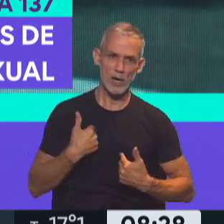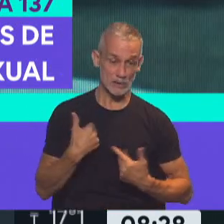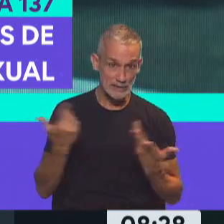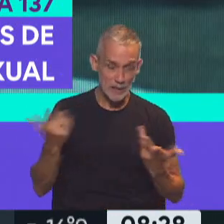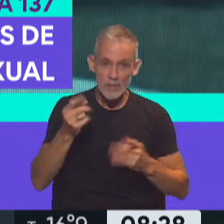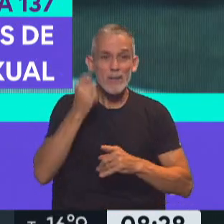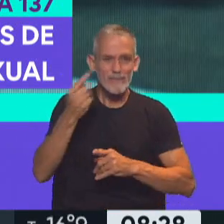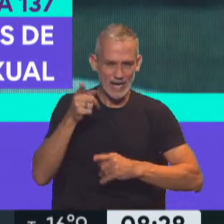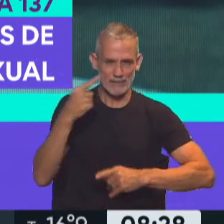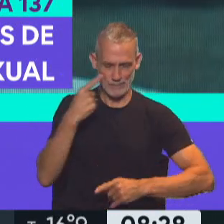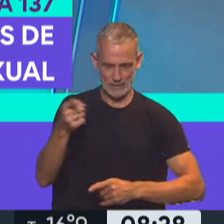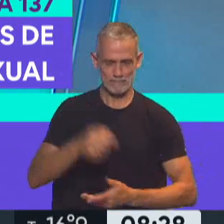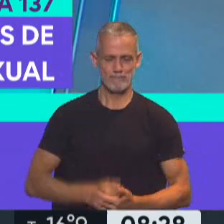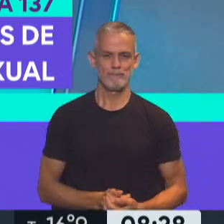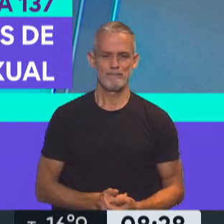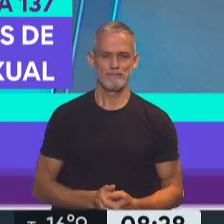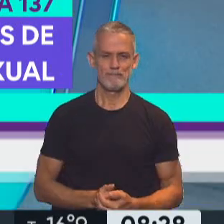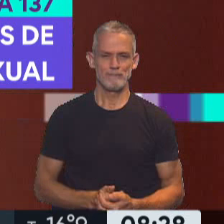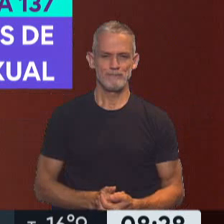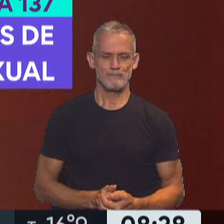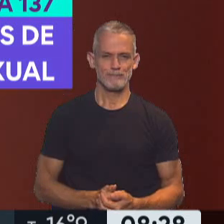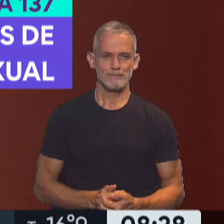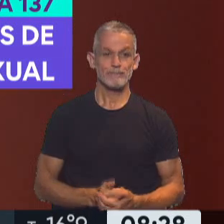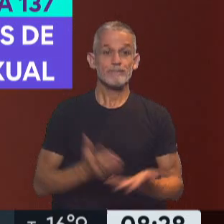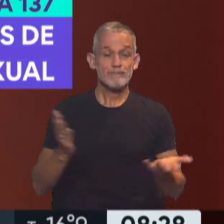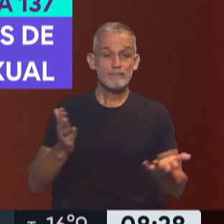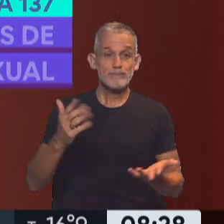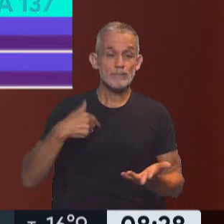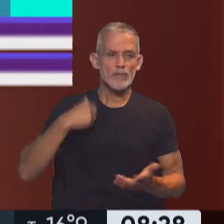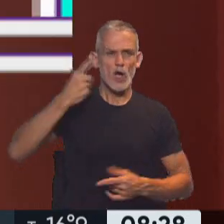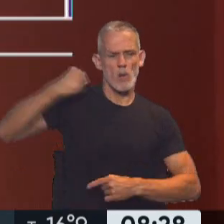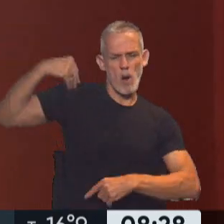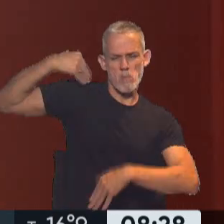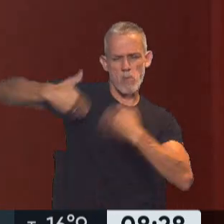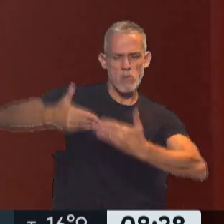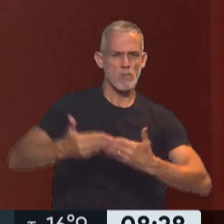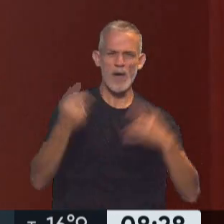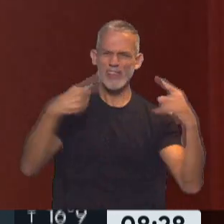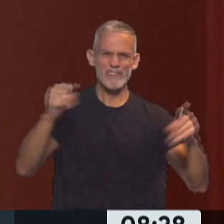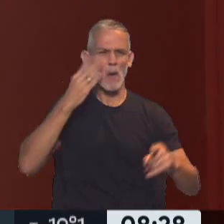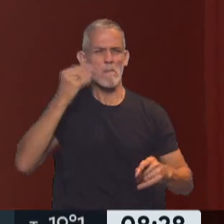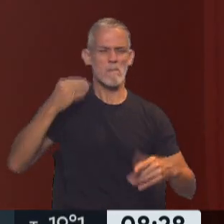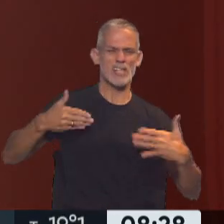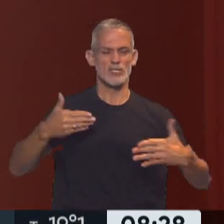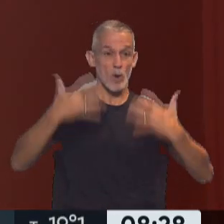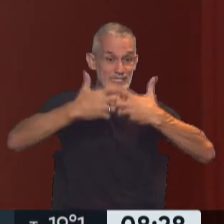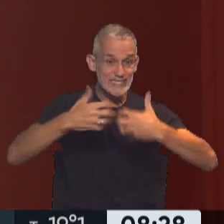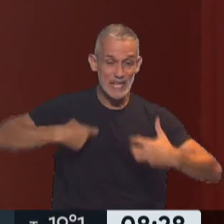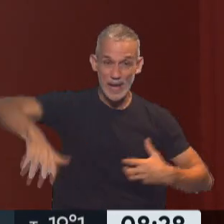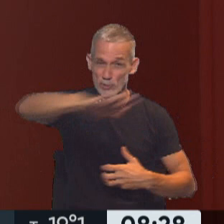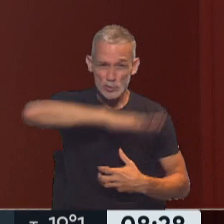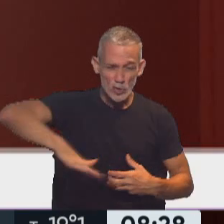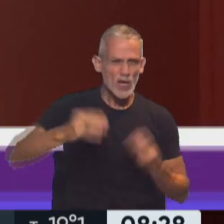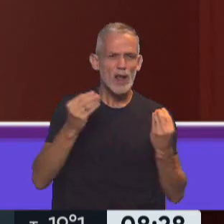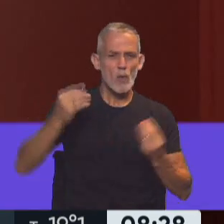Mira esta nota y después lo comentamos. Y el patriarcado hay que diferenciarlo del machismo, es el sistema social en